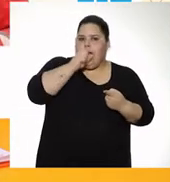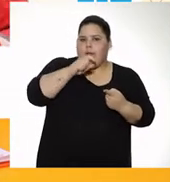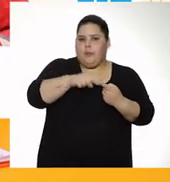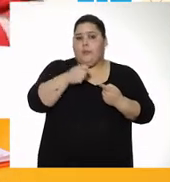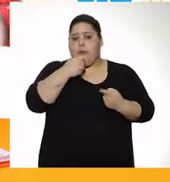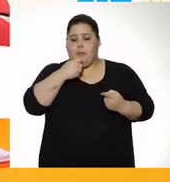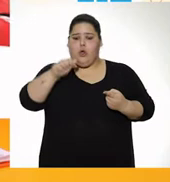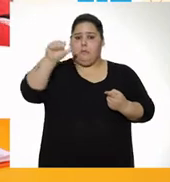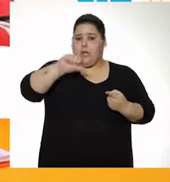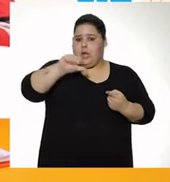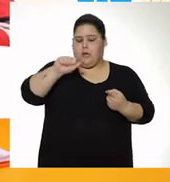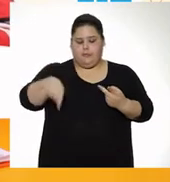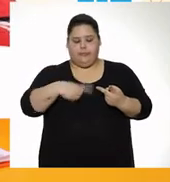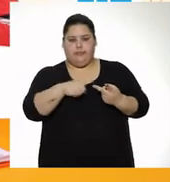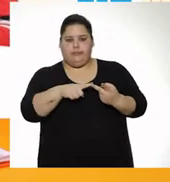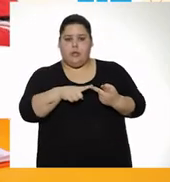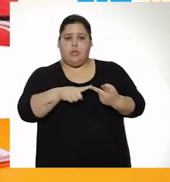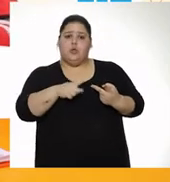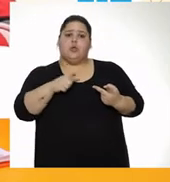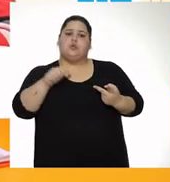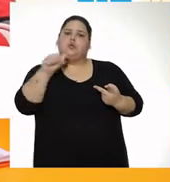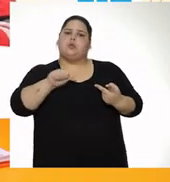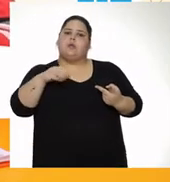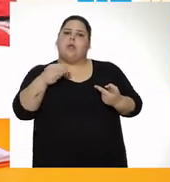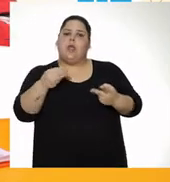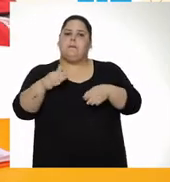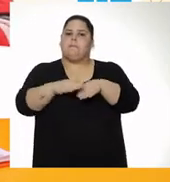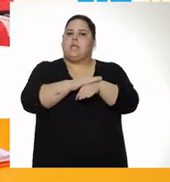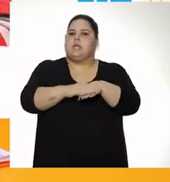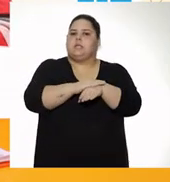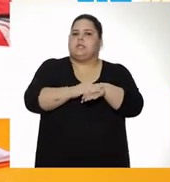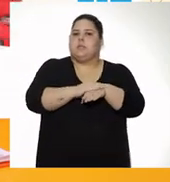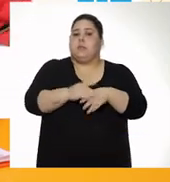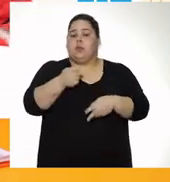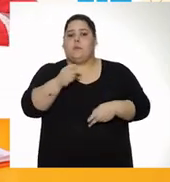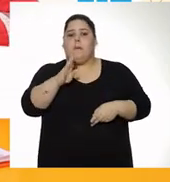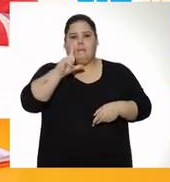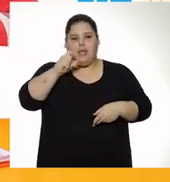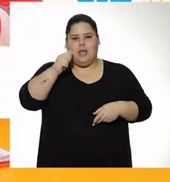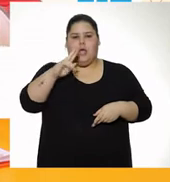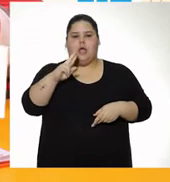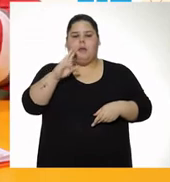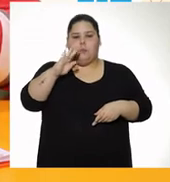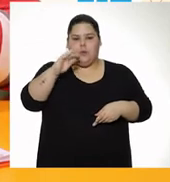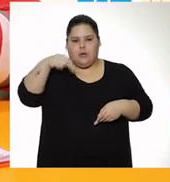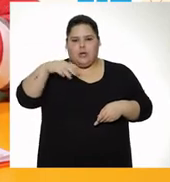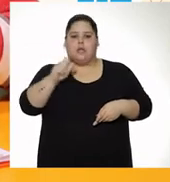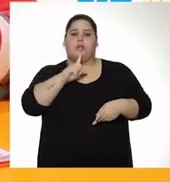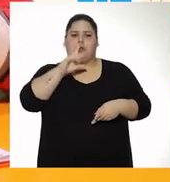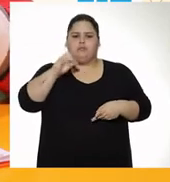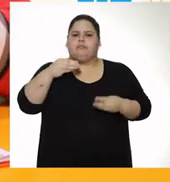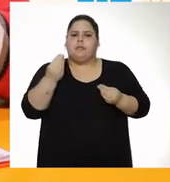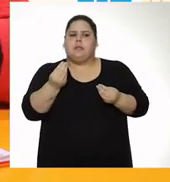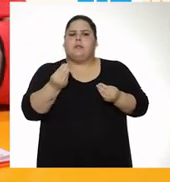Por otro lado tenemos las sustancias bases o básicas, como el bicarbonato de sodio. ¿Qué pasó